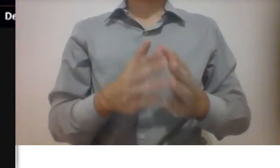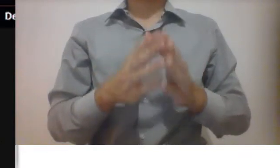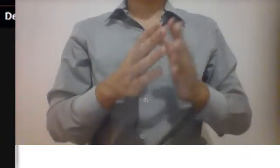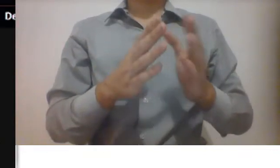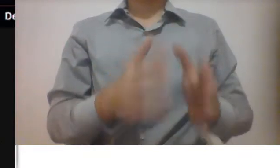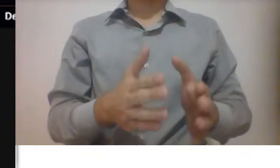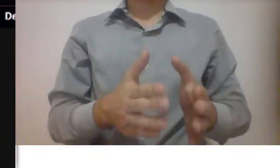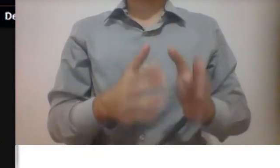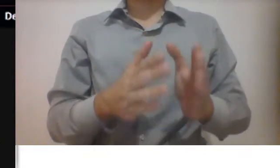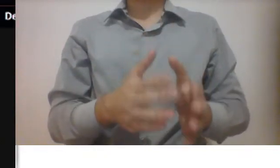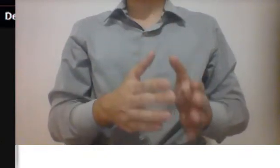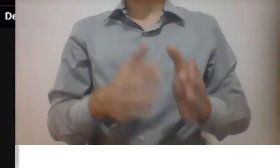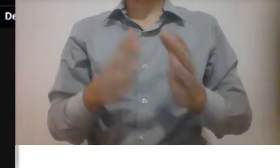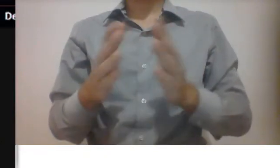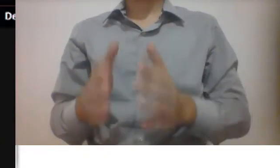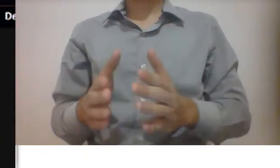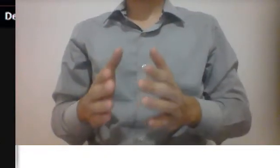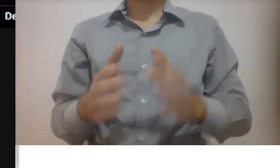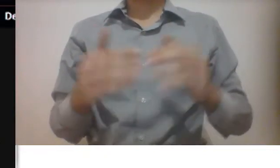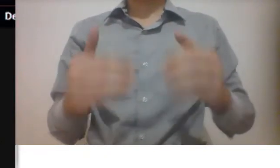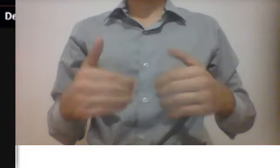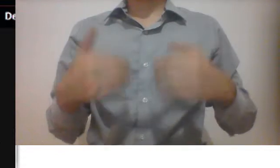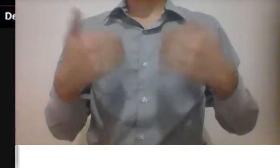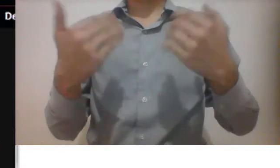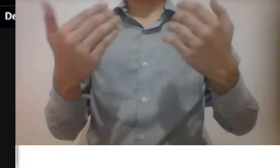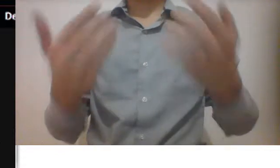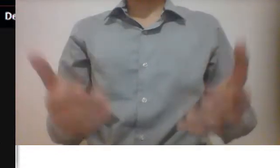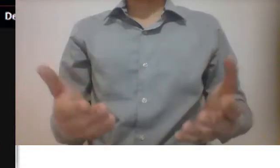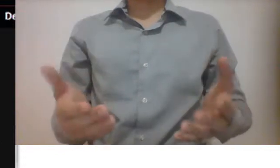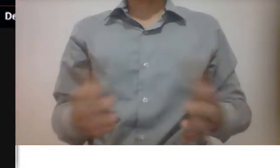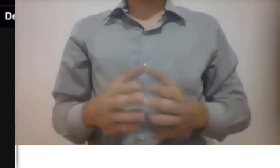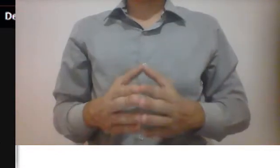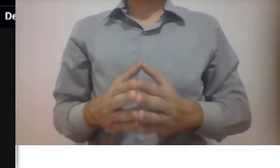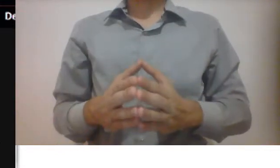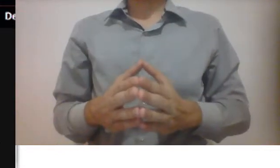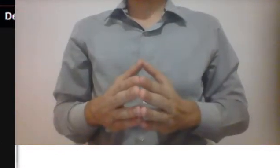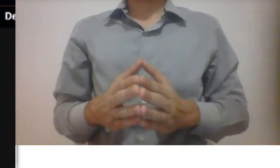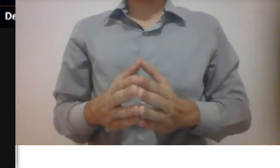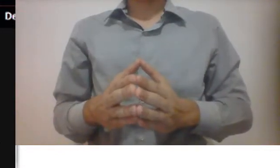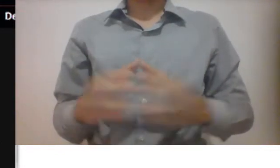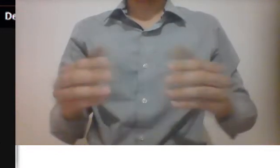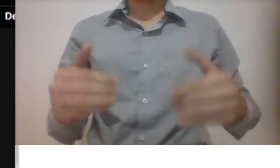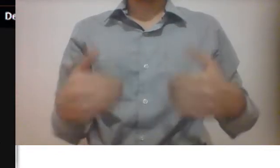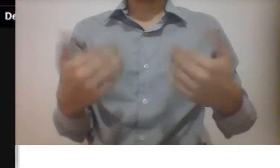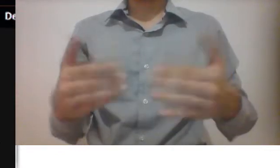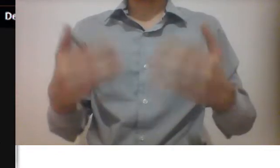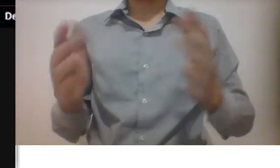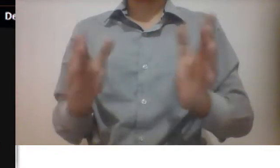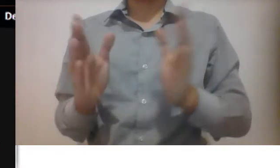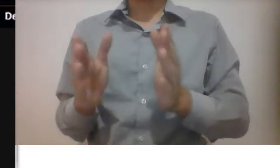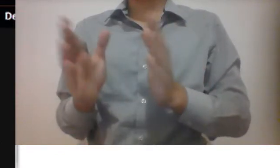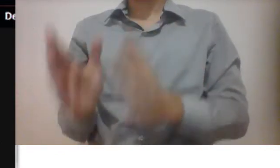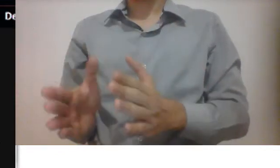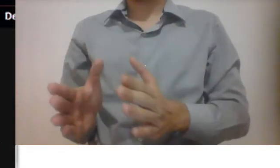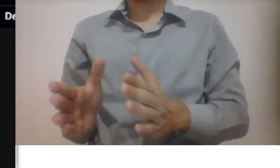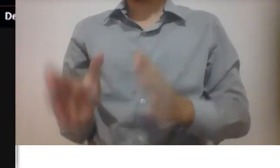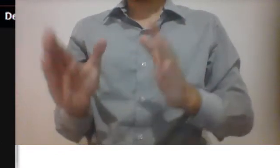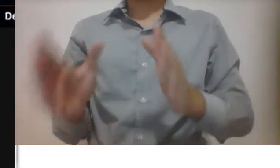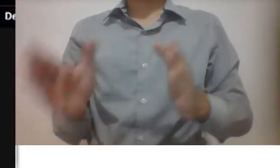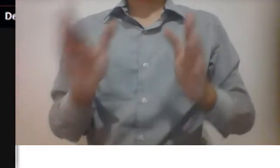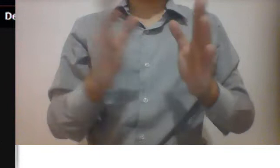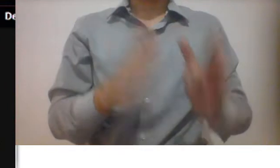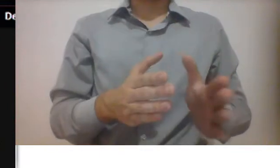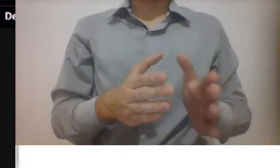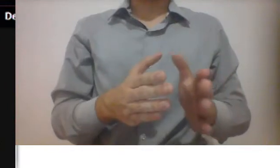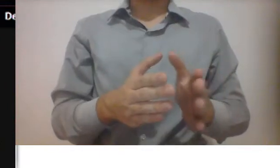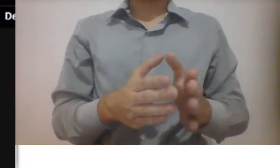año 2013 al año 2018, pues bueno, este mismo personaje que se destaca, quien es Héctor Taurino Landa Cabrera, y